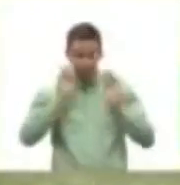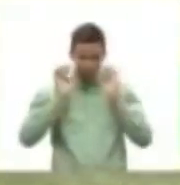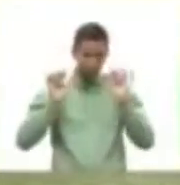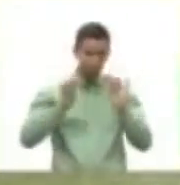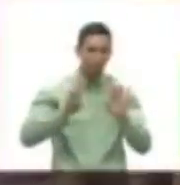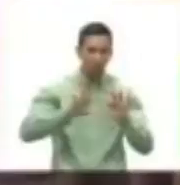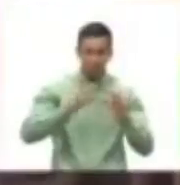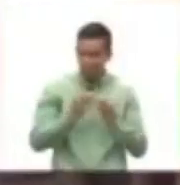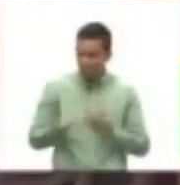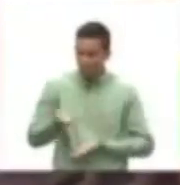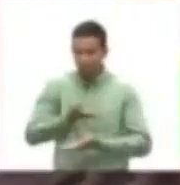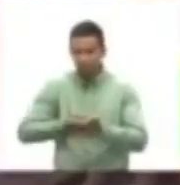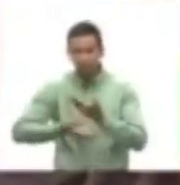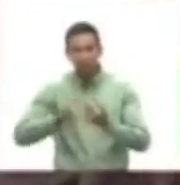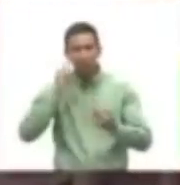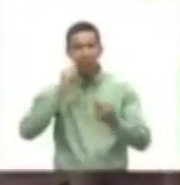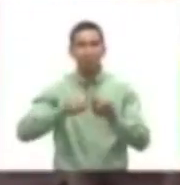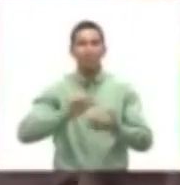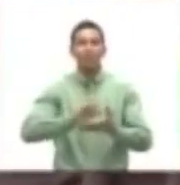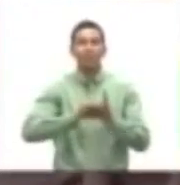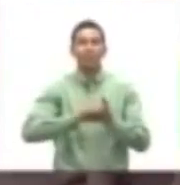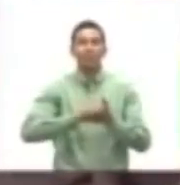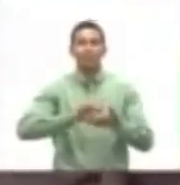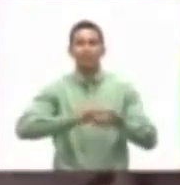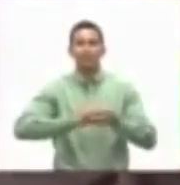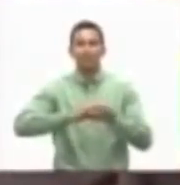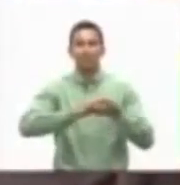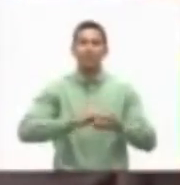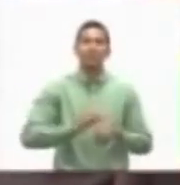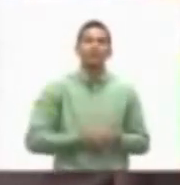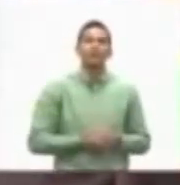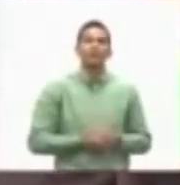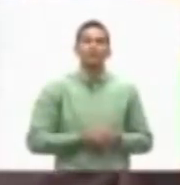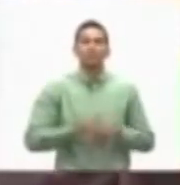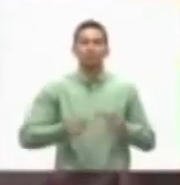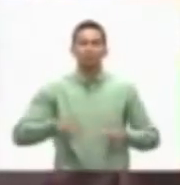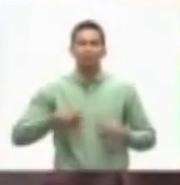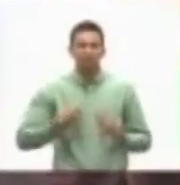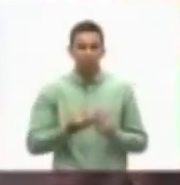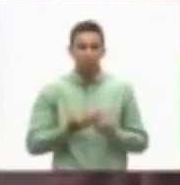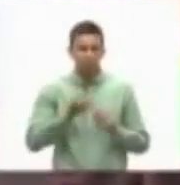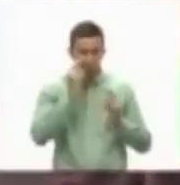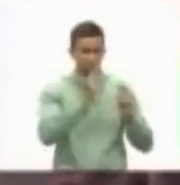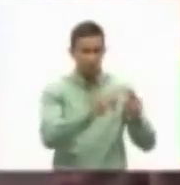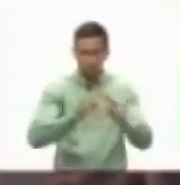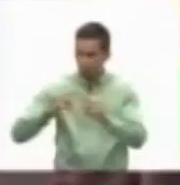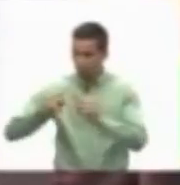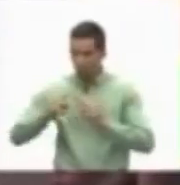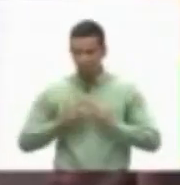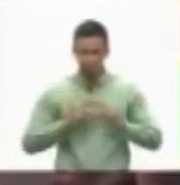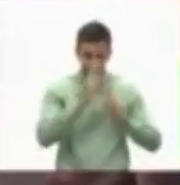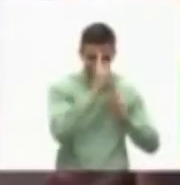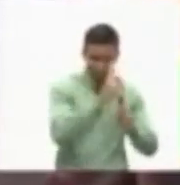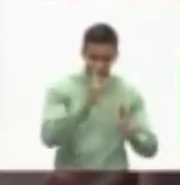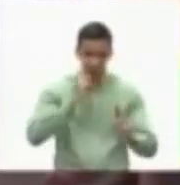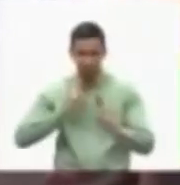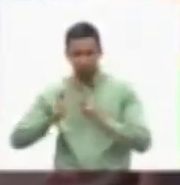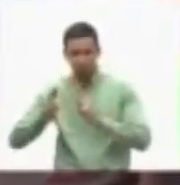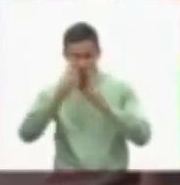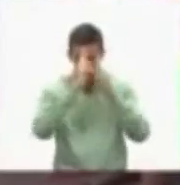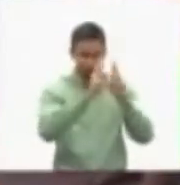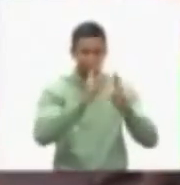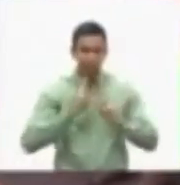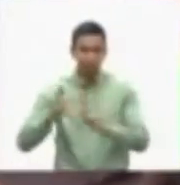de amistad. Aquí solamente queremos que nos conozcamos mejor, que nos respetemos,